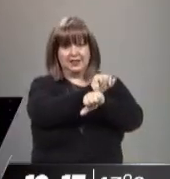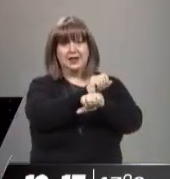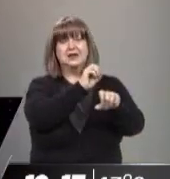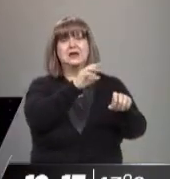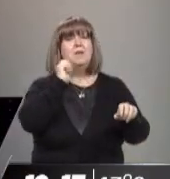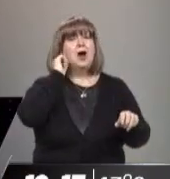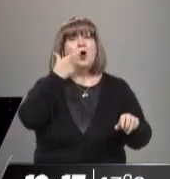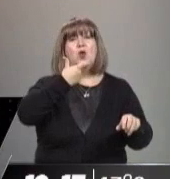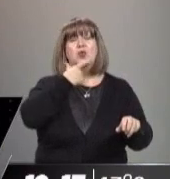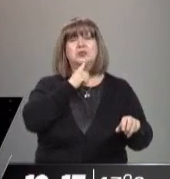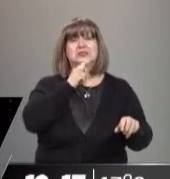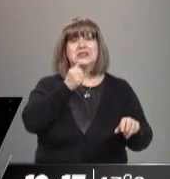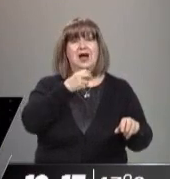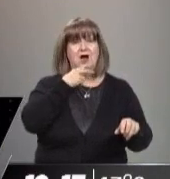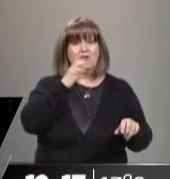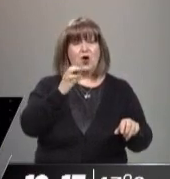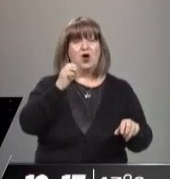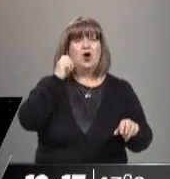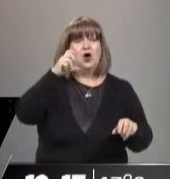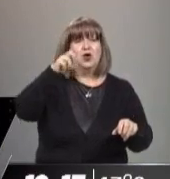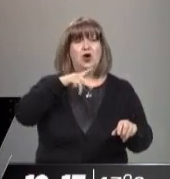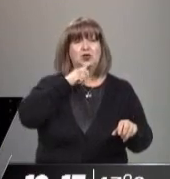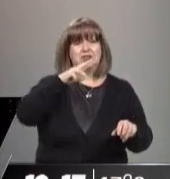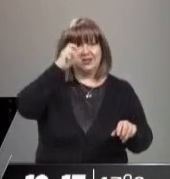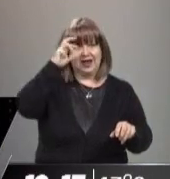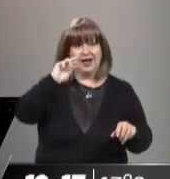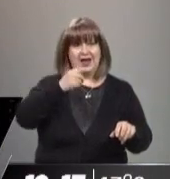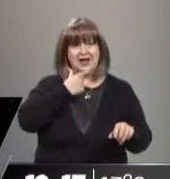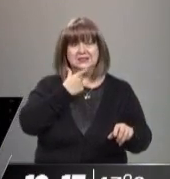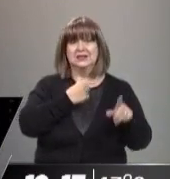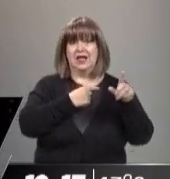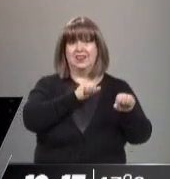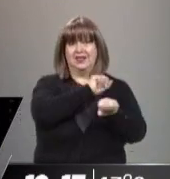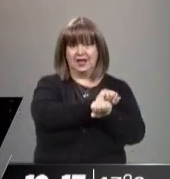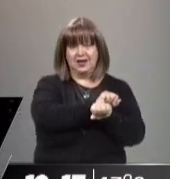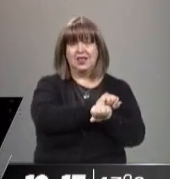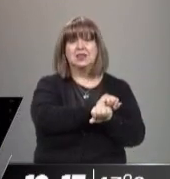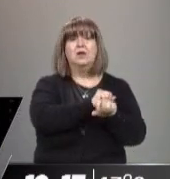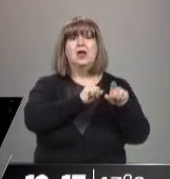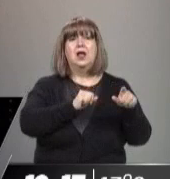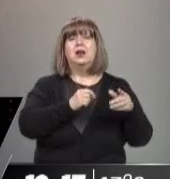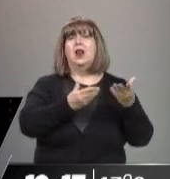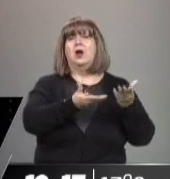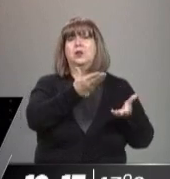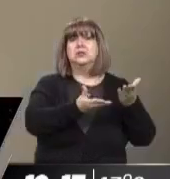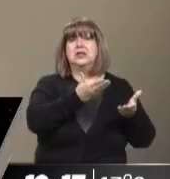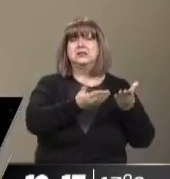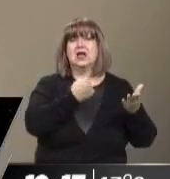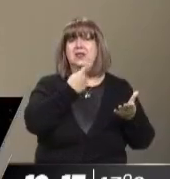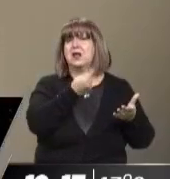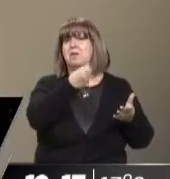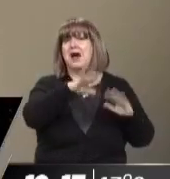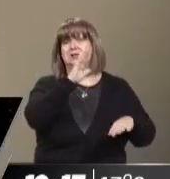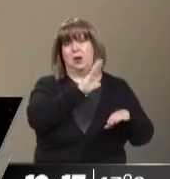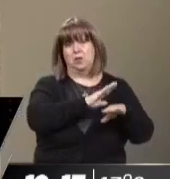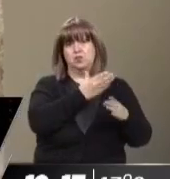Gustavo Contreras, que por el momento es el único sospechoso de este crimen. La justicia está avanzando en adquirir más pruebas